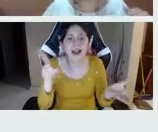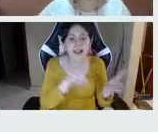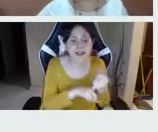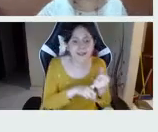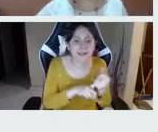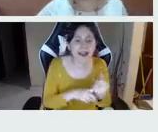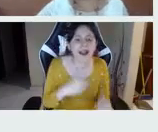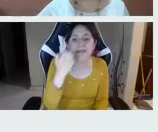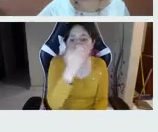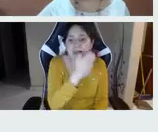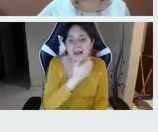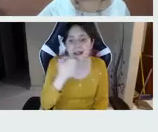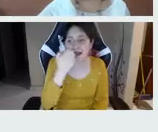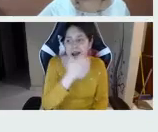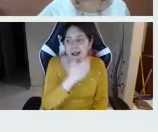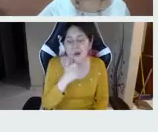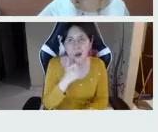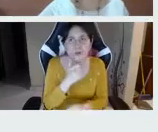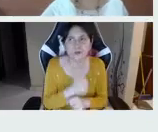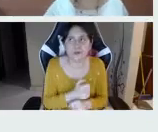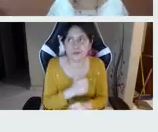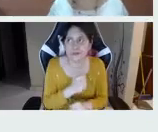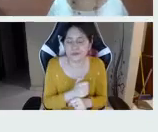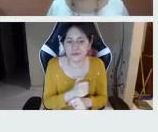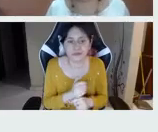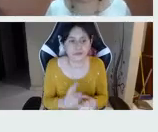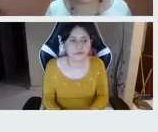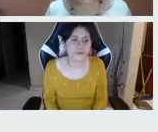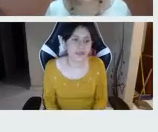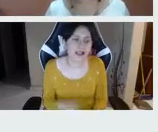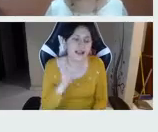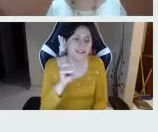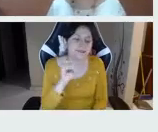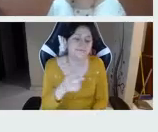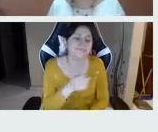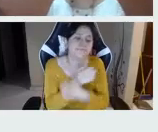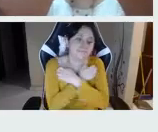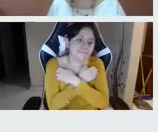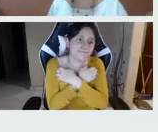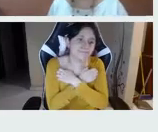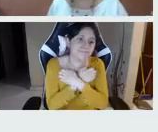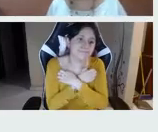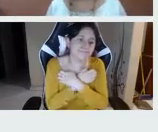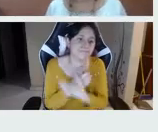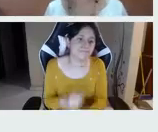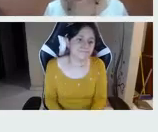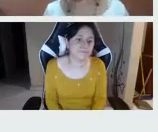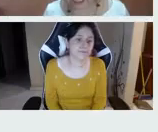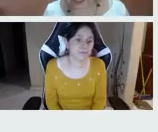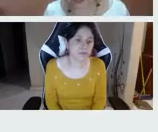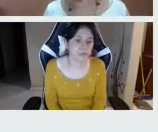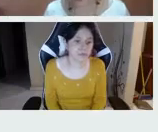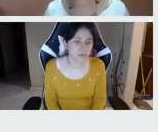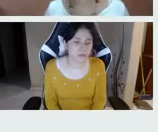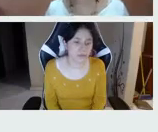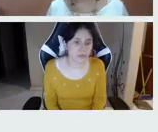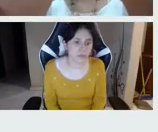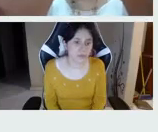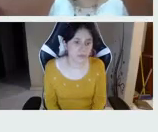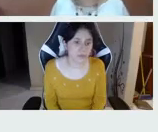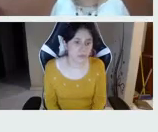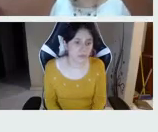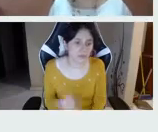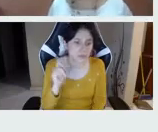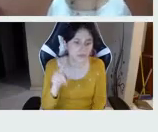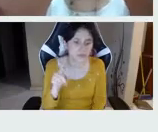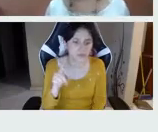De verdad que sí, deberíamos siempre, ¿no? Apostamos a la educación desde edades tempranas. Por aquí nos dicen también, de acuerdo